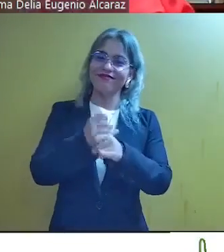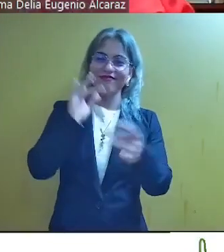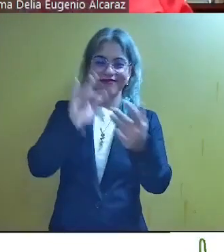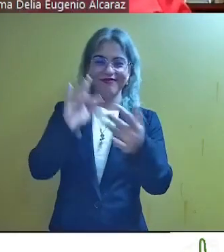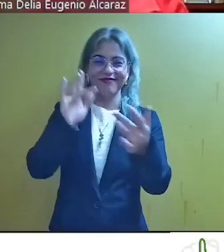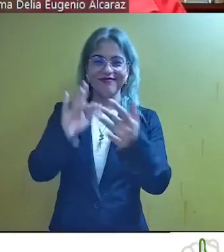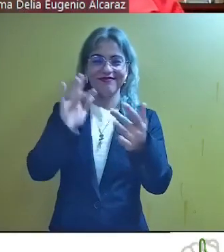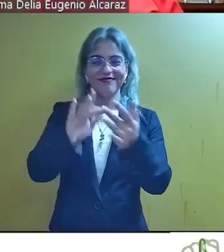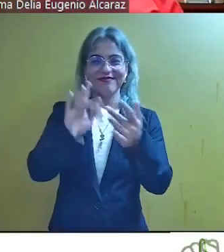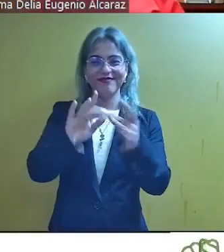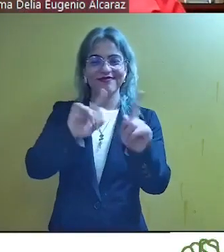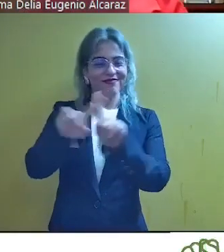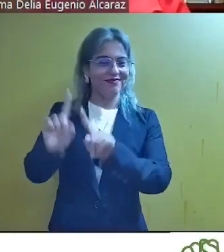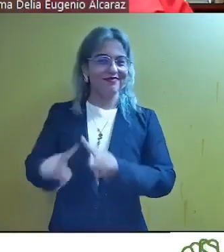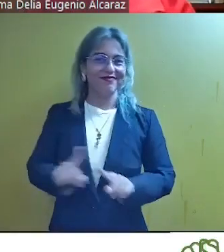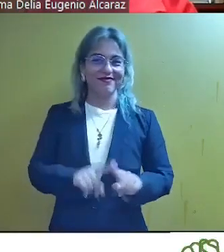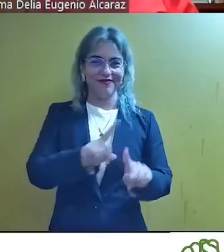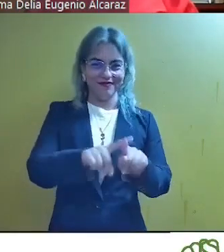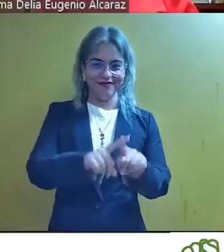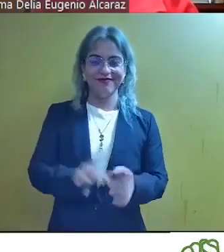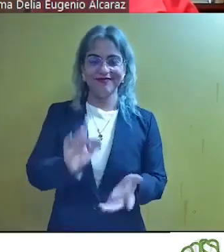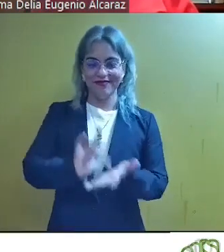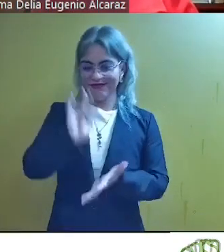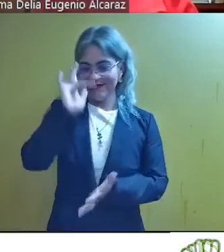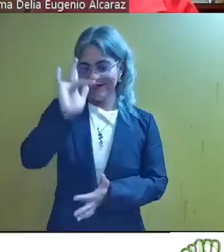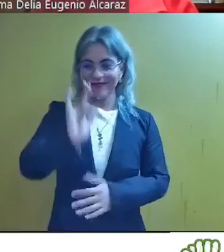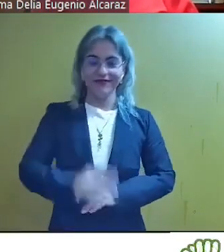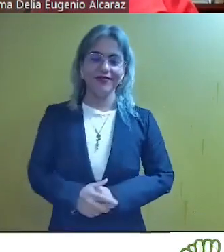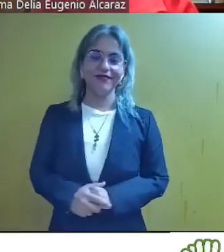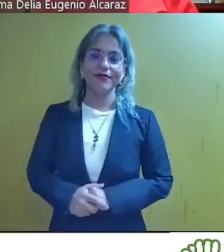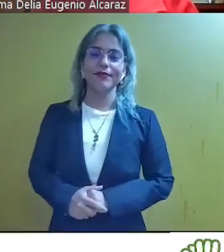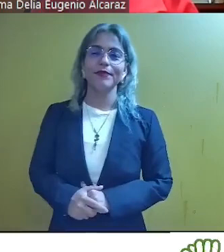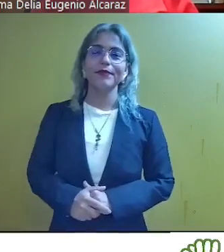las diferentes plataformas digitales.